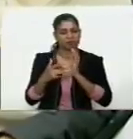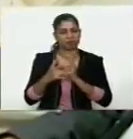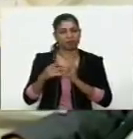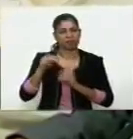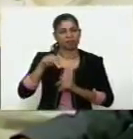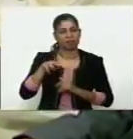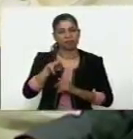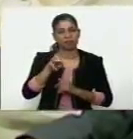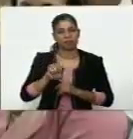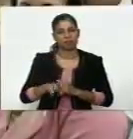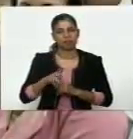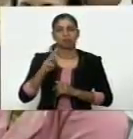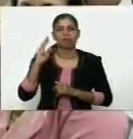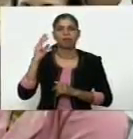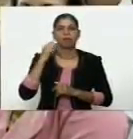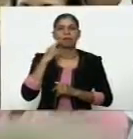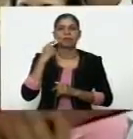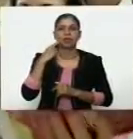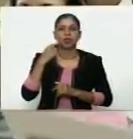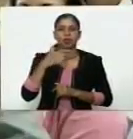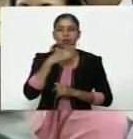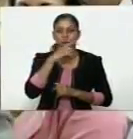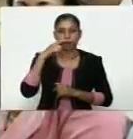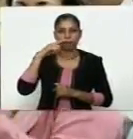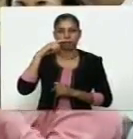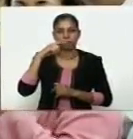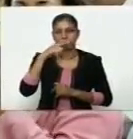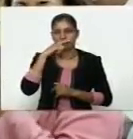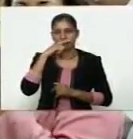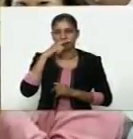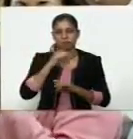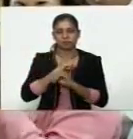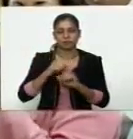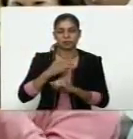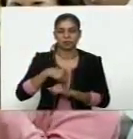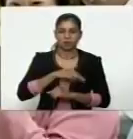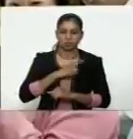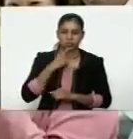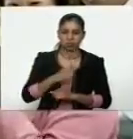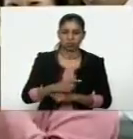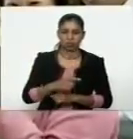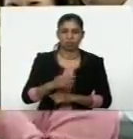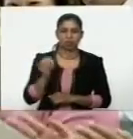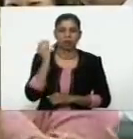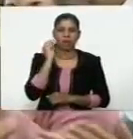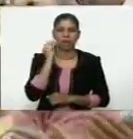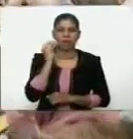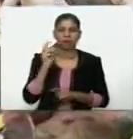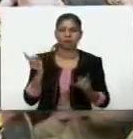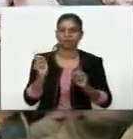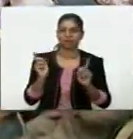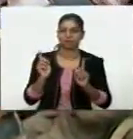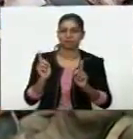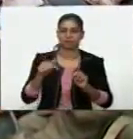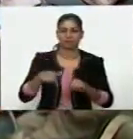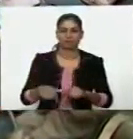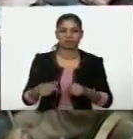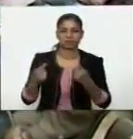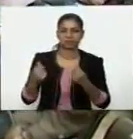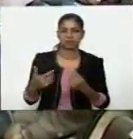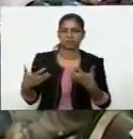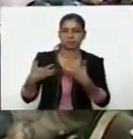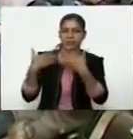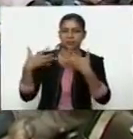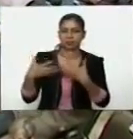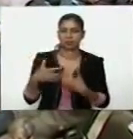que es una plataforma rusa, porque nosotros no podíamos, y con el perdón del espacio, hacer el papel de pendejos. Esta guerra económica, que ha sido